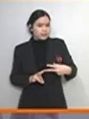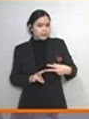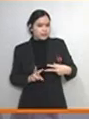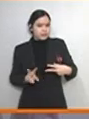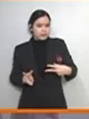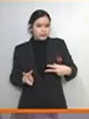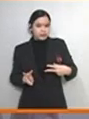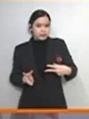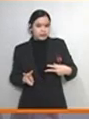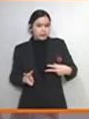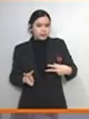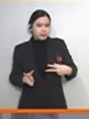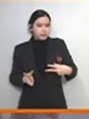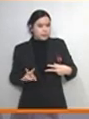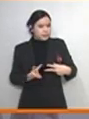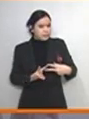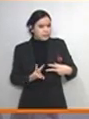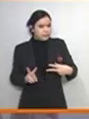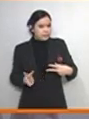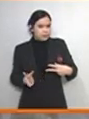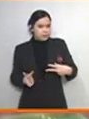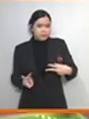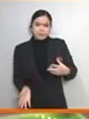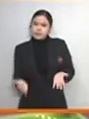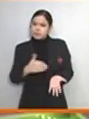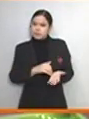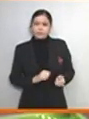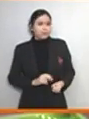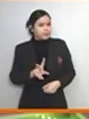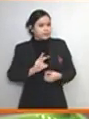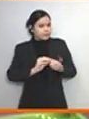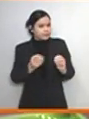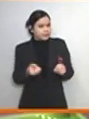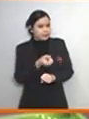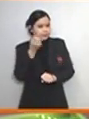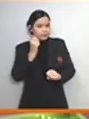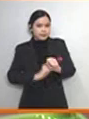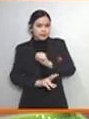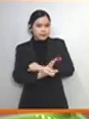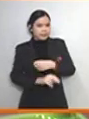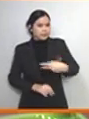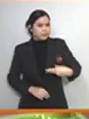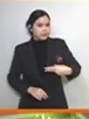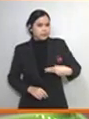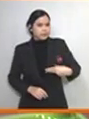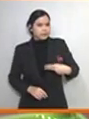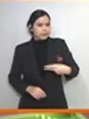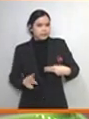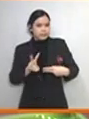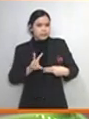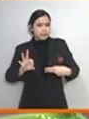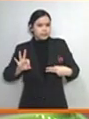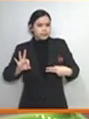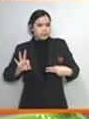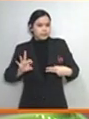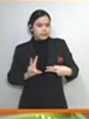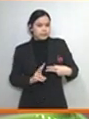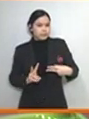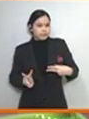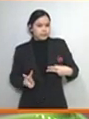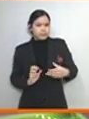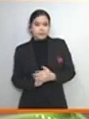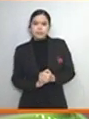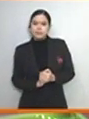2. Segundo número ganador es el 72. Con gusto repito, los dos números favorecidos son 29 y